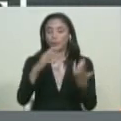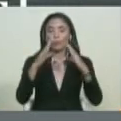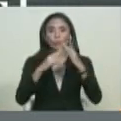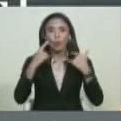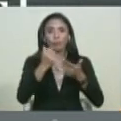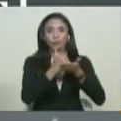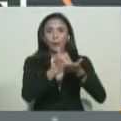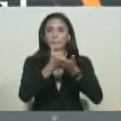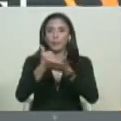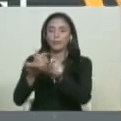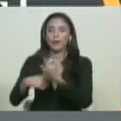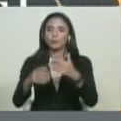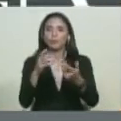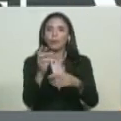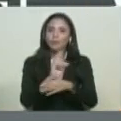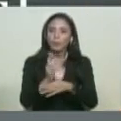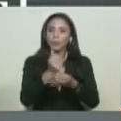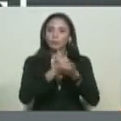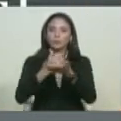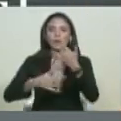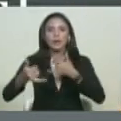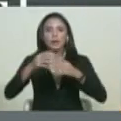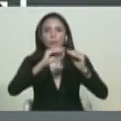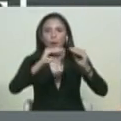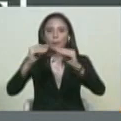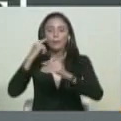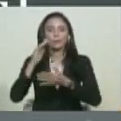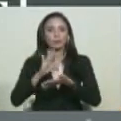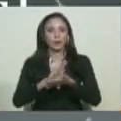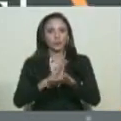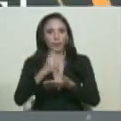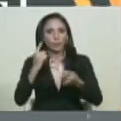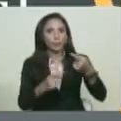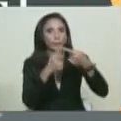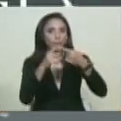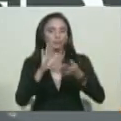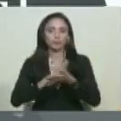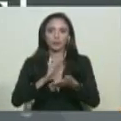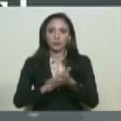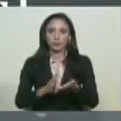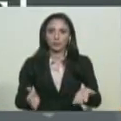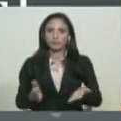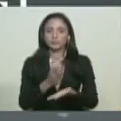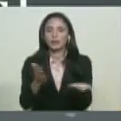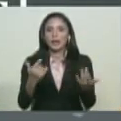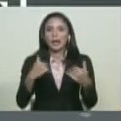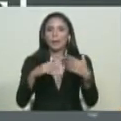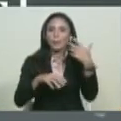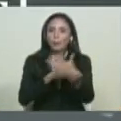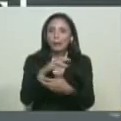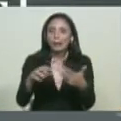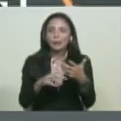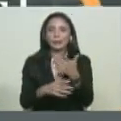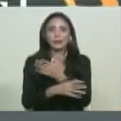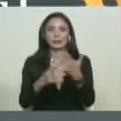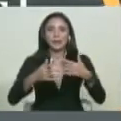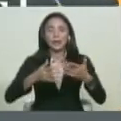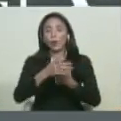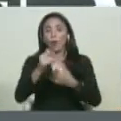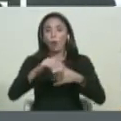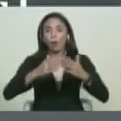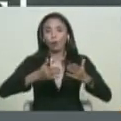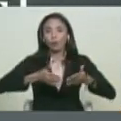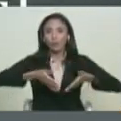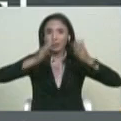las medidas de prevención, llamando a la población a la calma, y que ante cualquier evento de daños